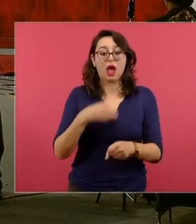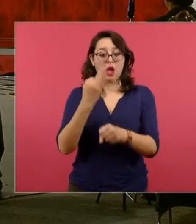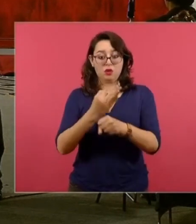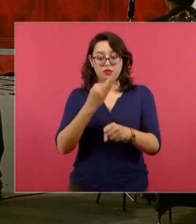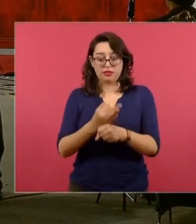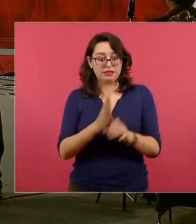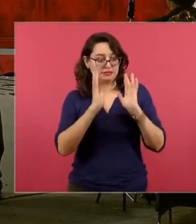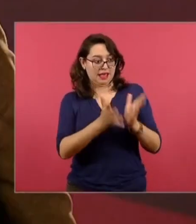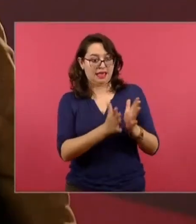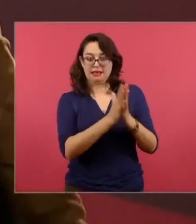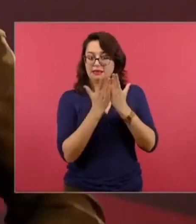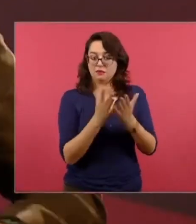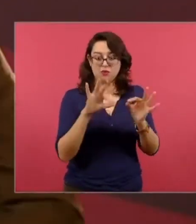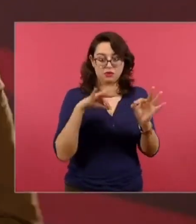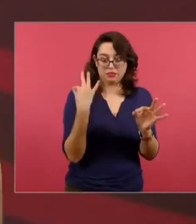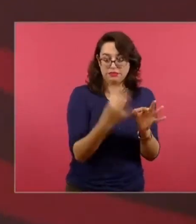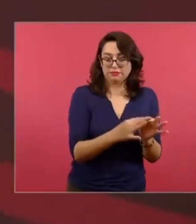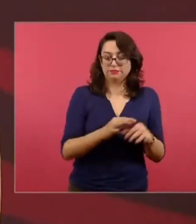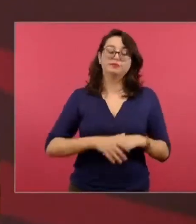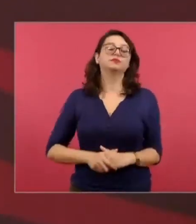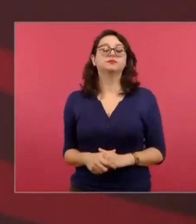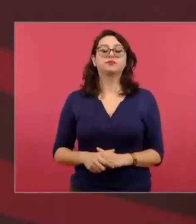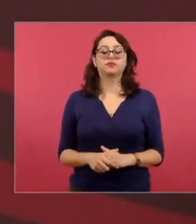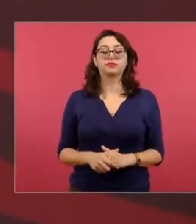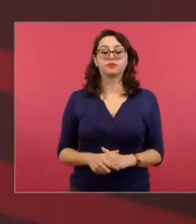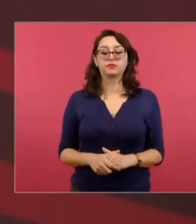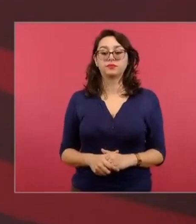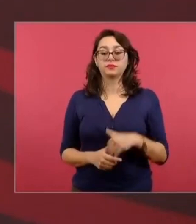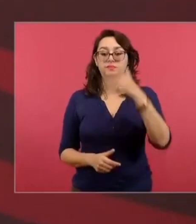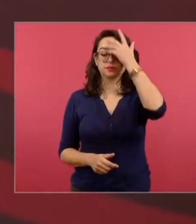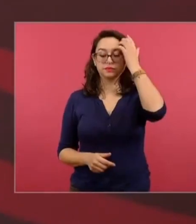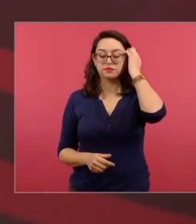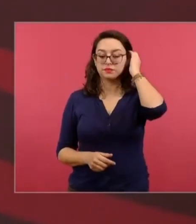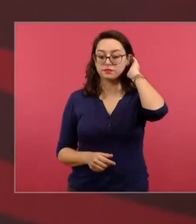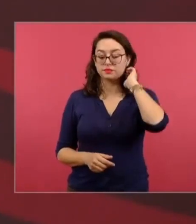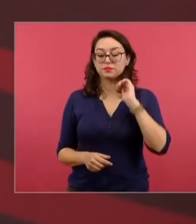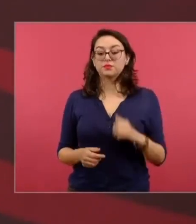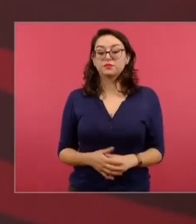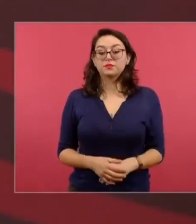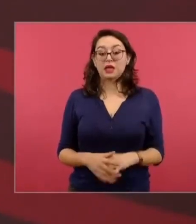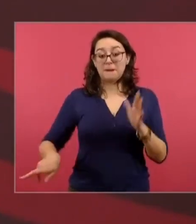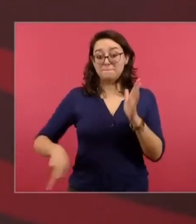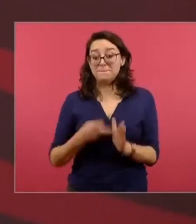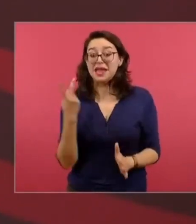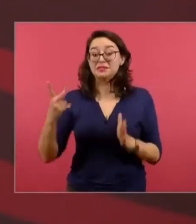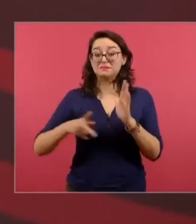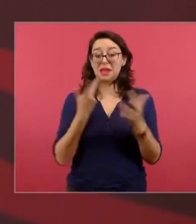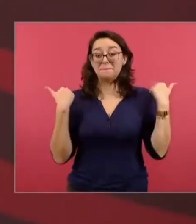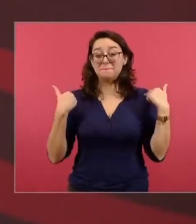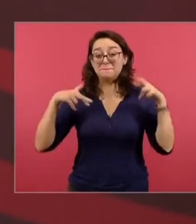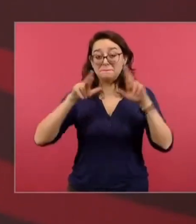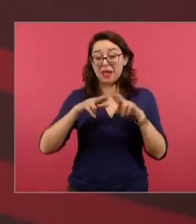a nosotros los libros de texto? Son las siguientes. Primero, 32 asambleas nacionales donde se